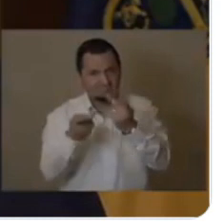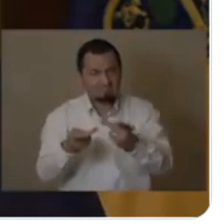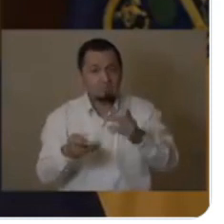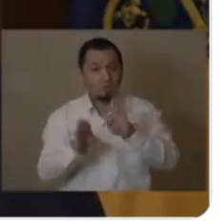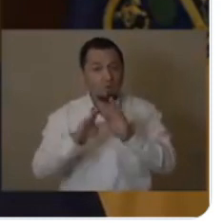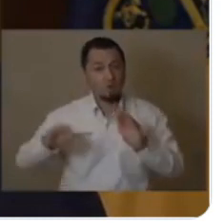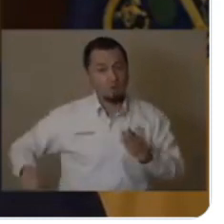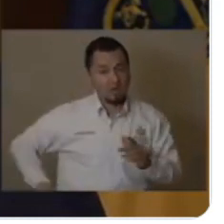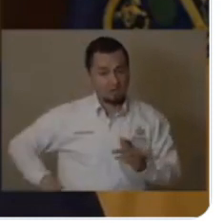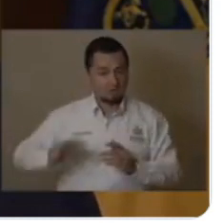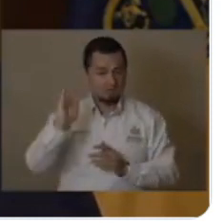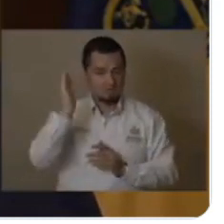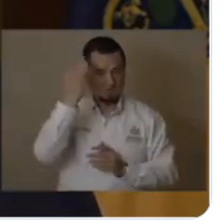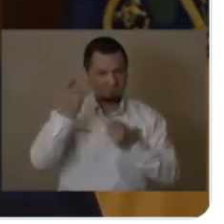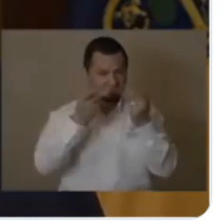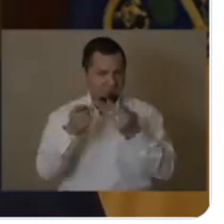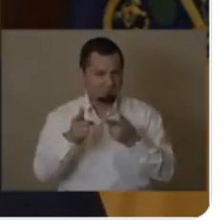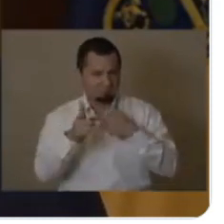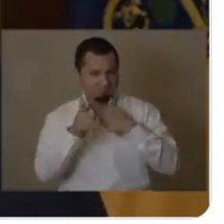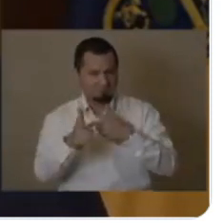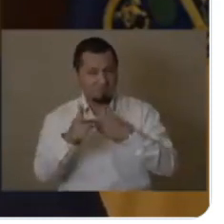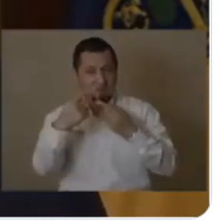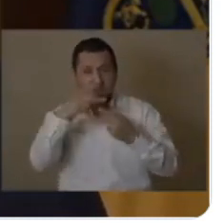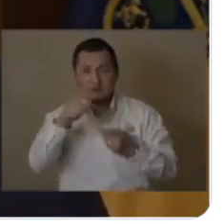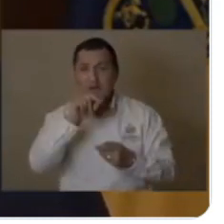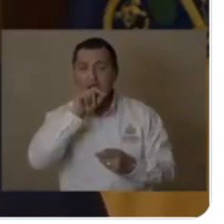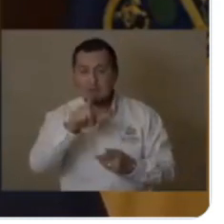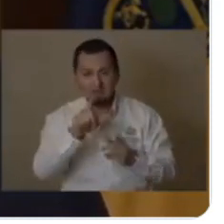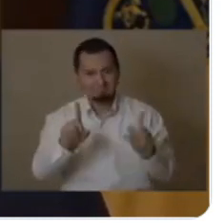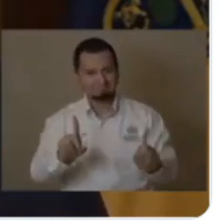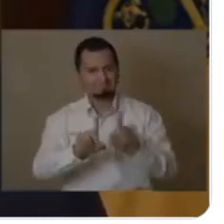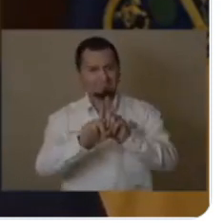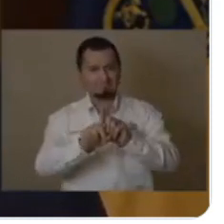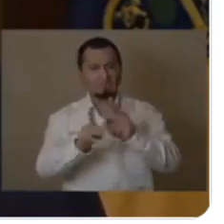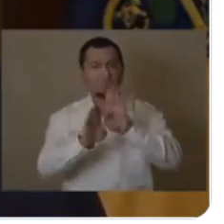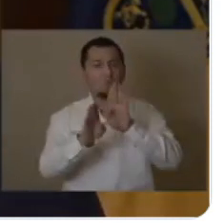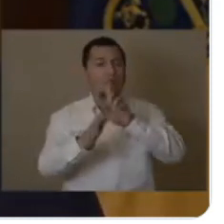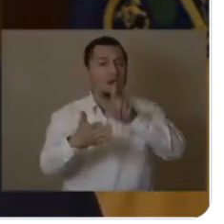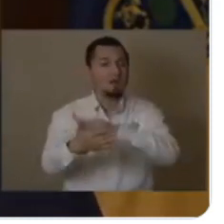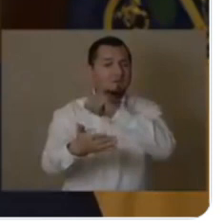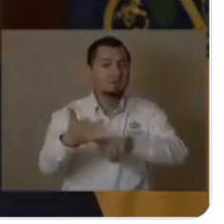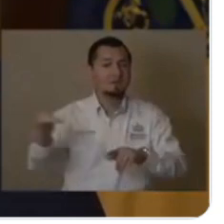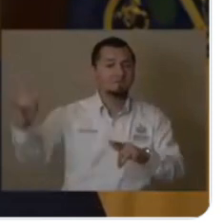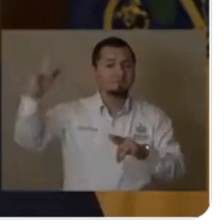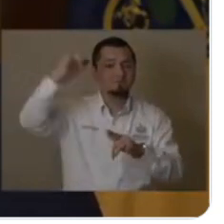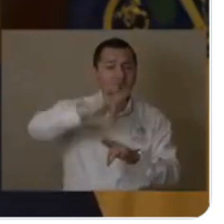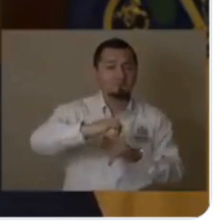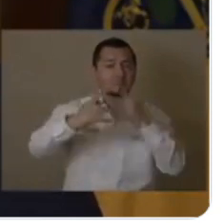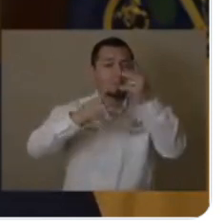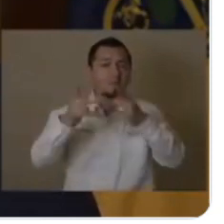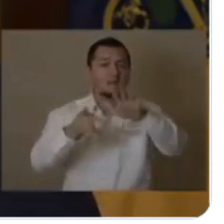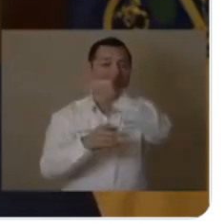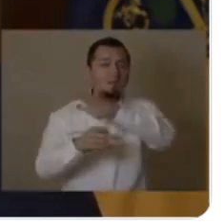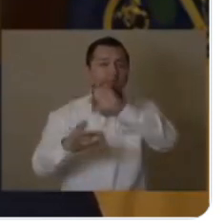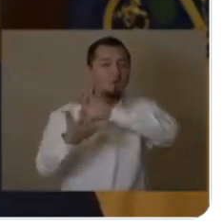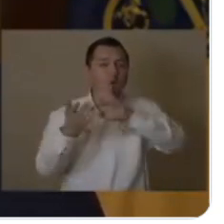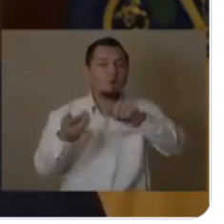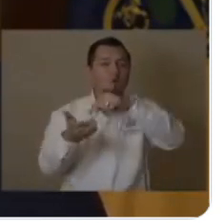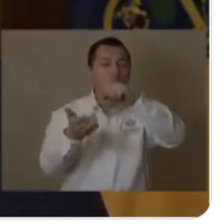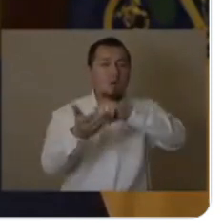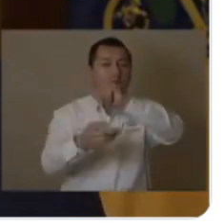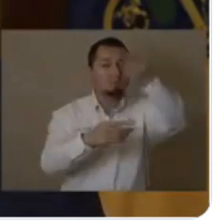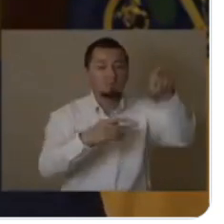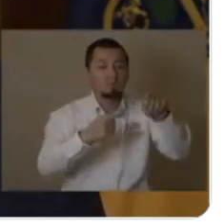son todas las que podíamos tomar en el ámbito local. Por eso nos queda claro que las siguientes acciones y decisiones exigen de la acción del gobierno